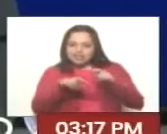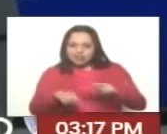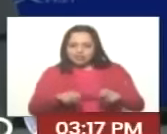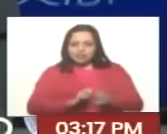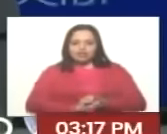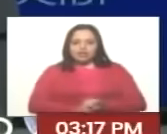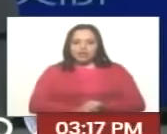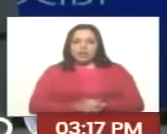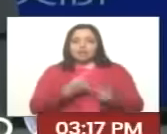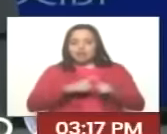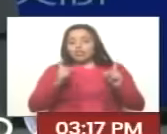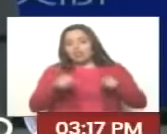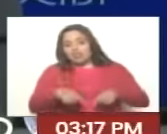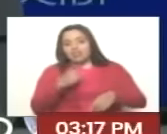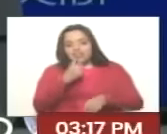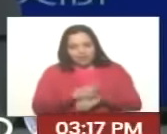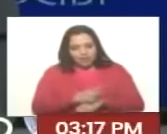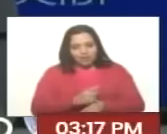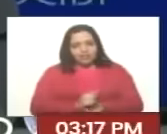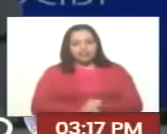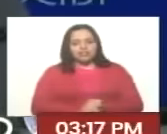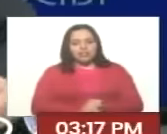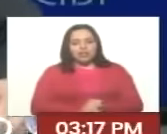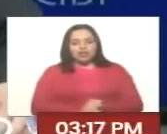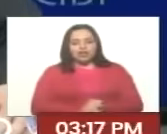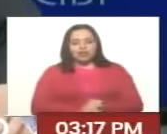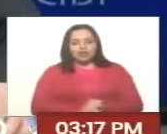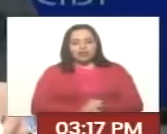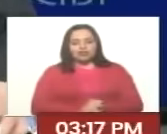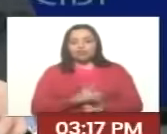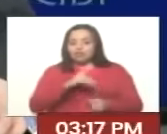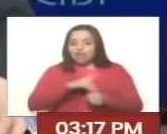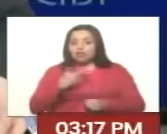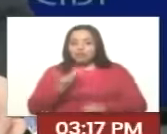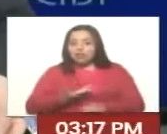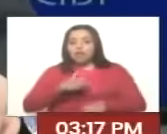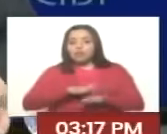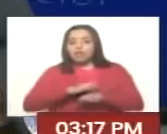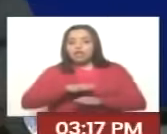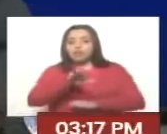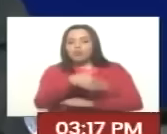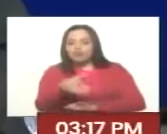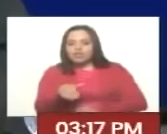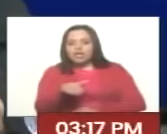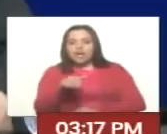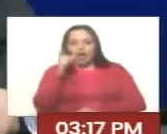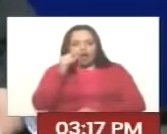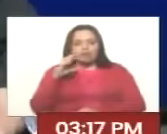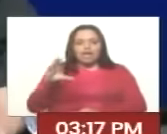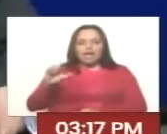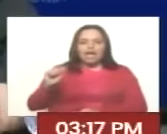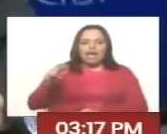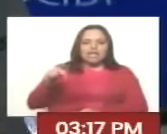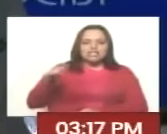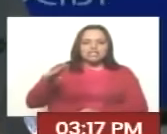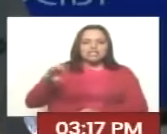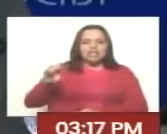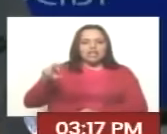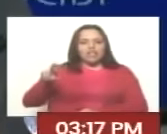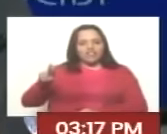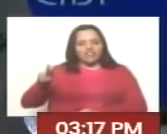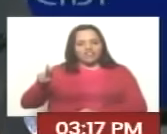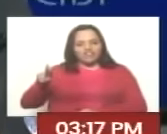también con un detalle importante, porque mira, la música de Cancerbero está generando bastante